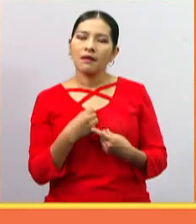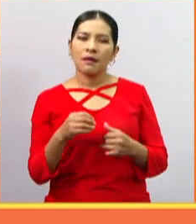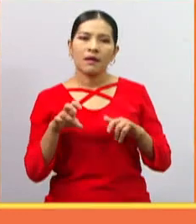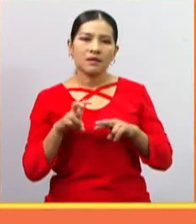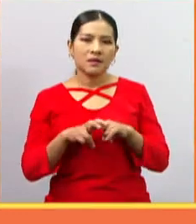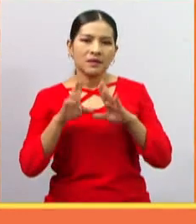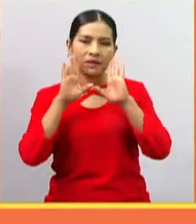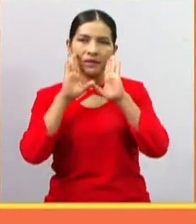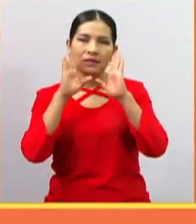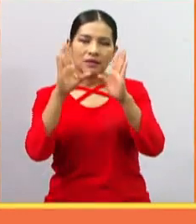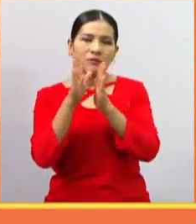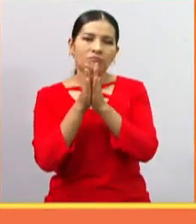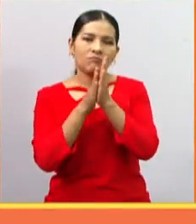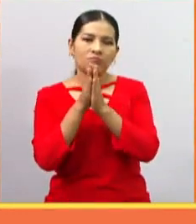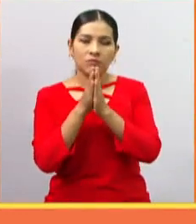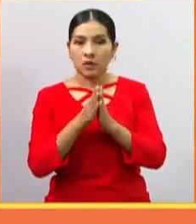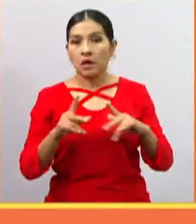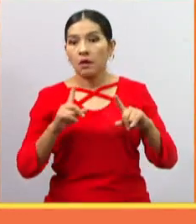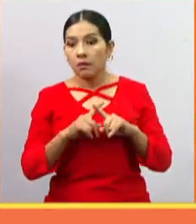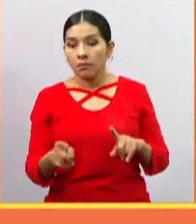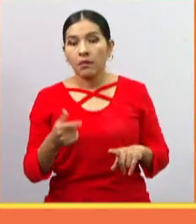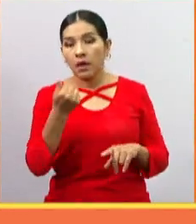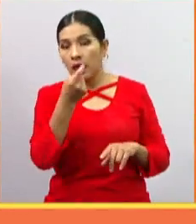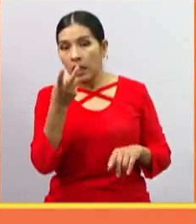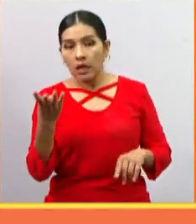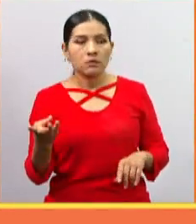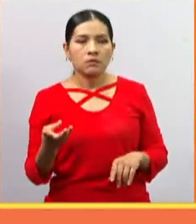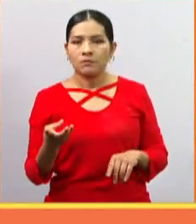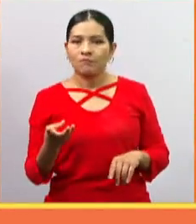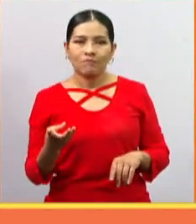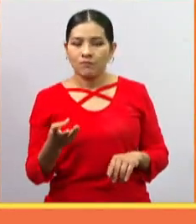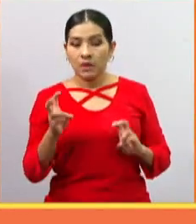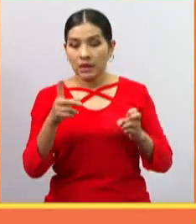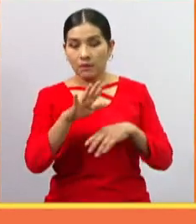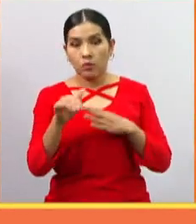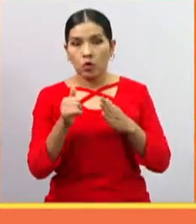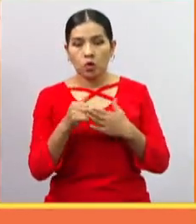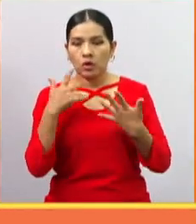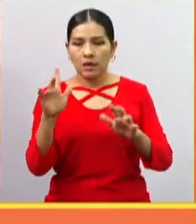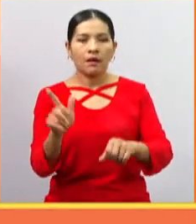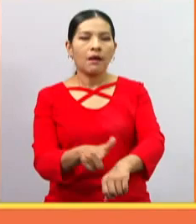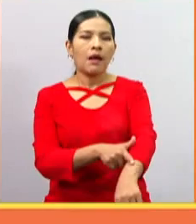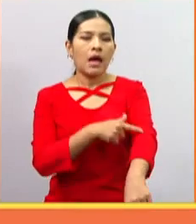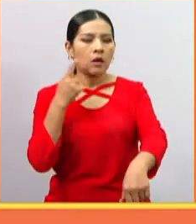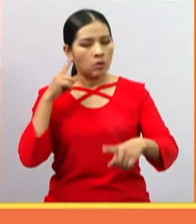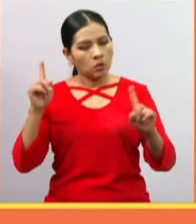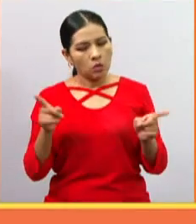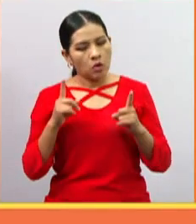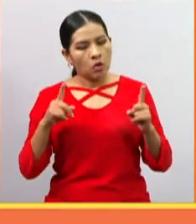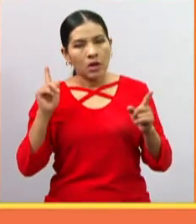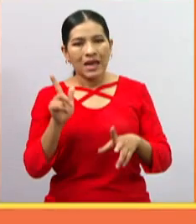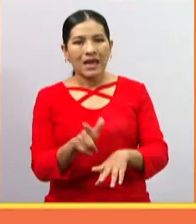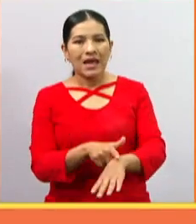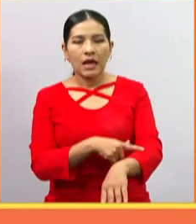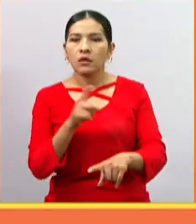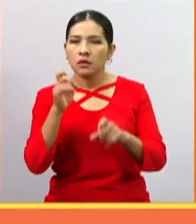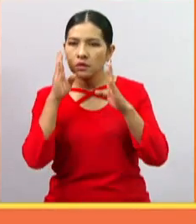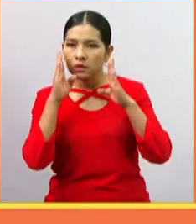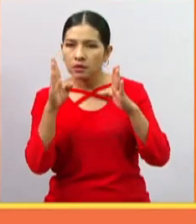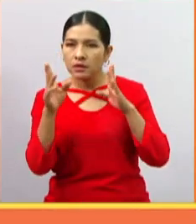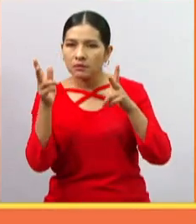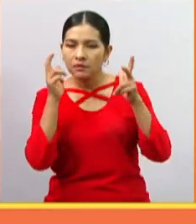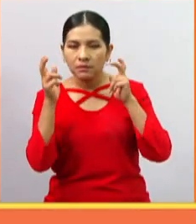muestran su interés. En fin, a veces este tipo de conciertos con obras largas que requieren concentración